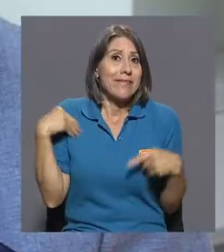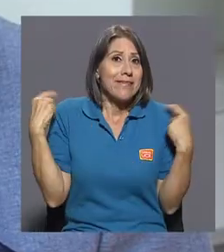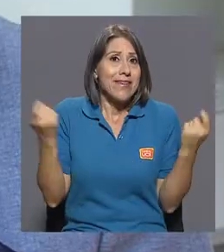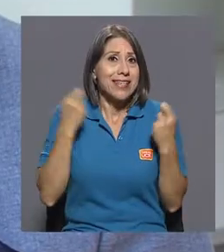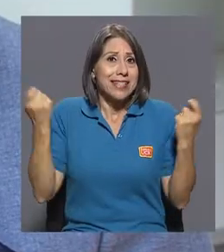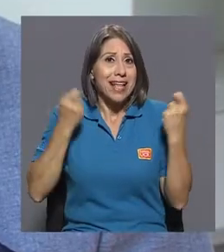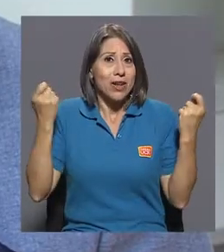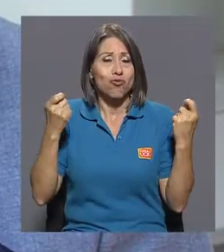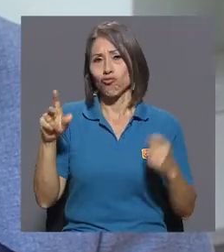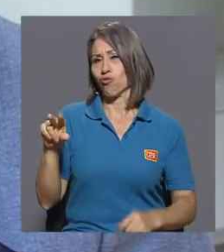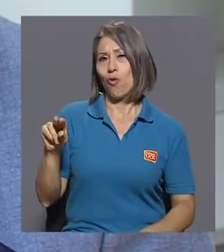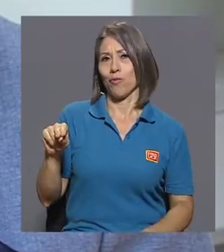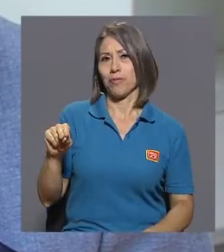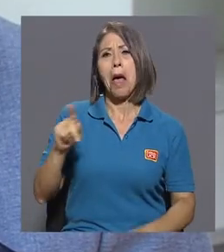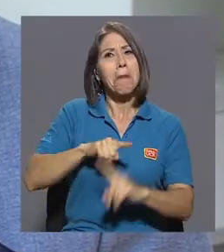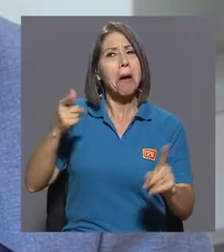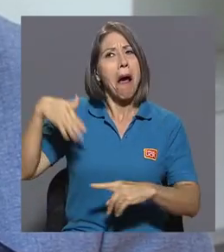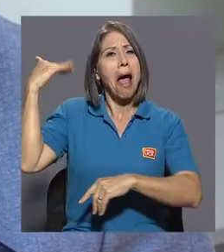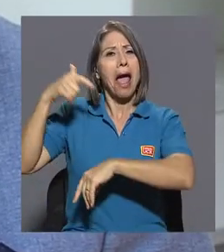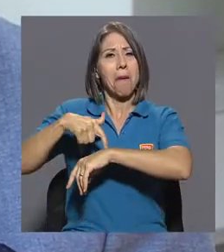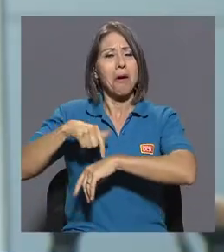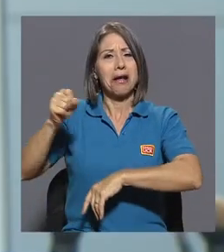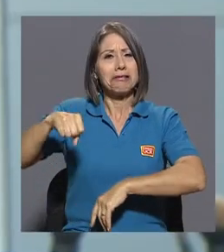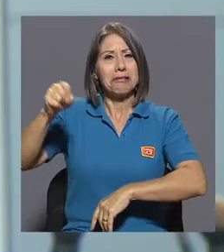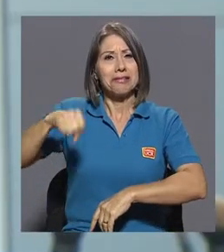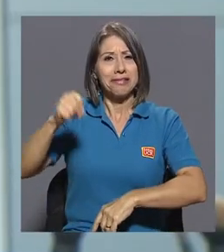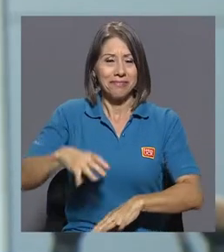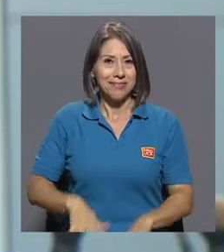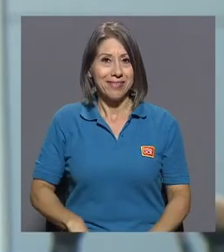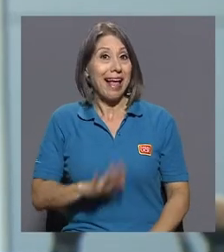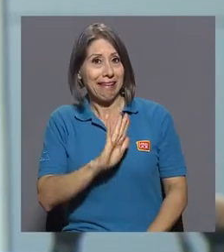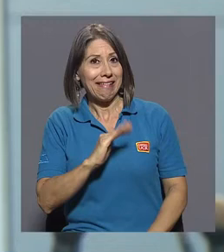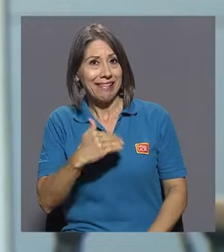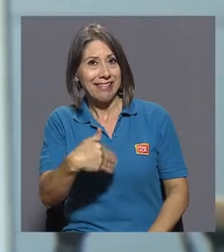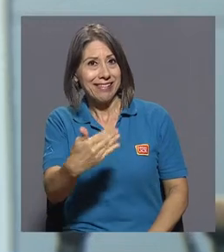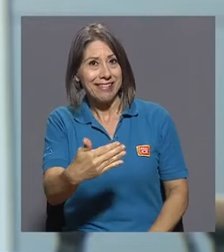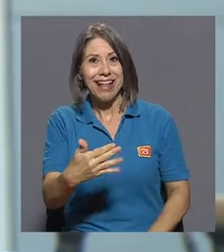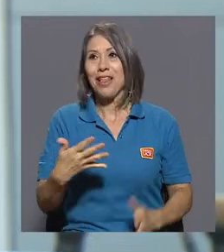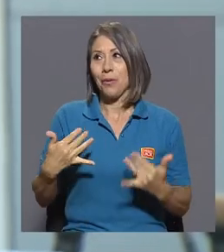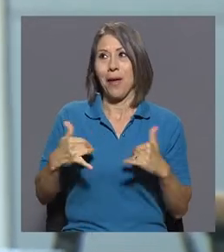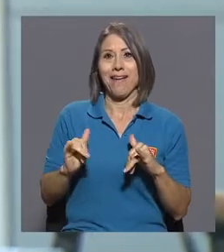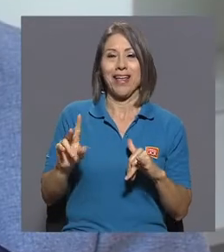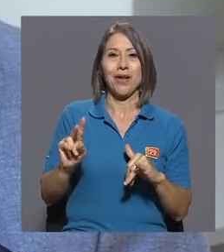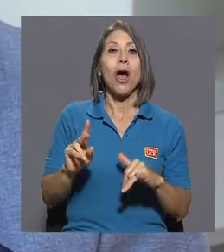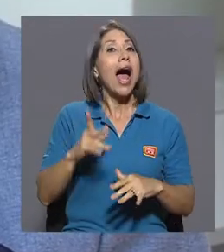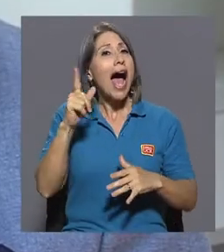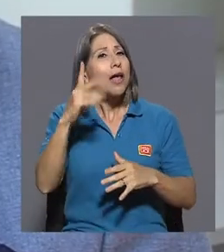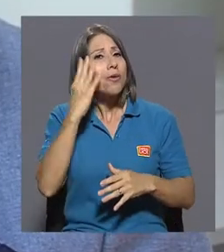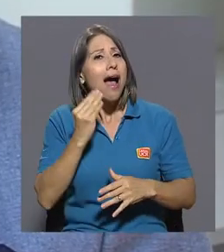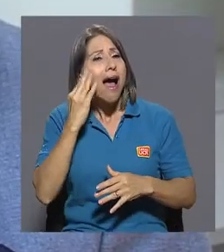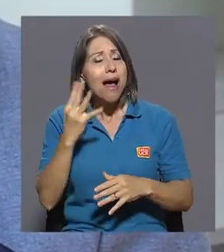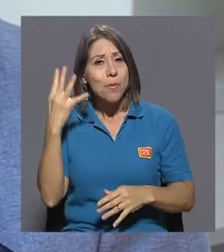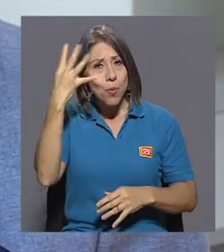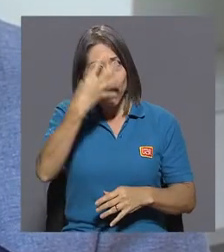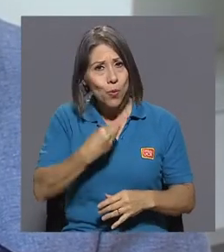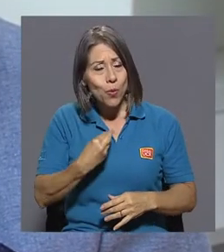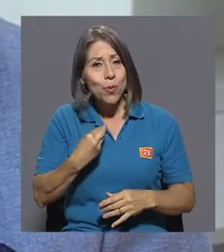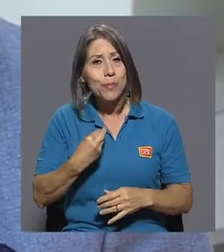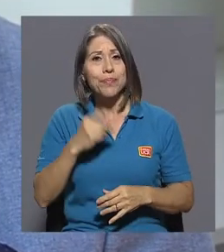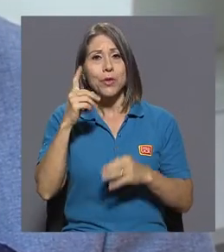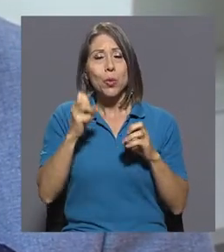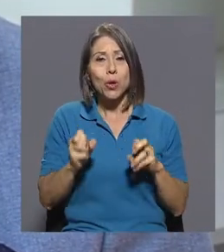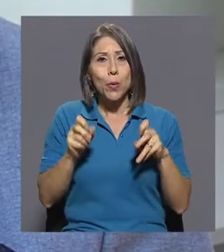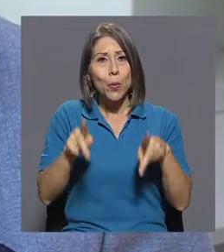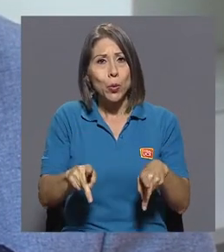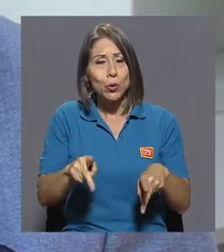época. Sí. Ya vamos a ir a eso. Sí, vamos sí, a ir sí. A eso. Todavía no, pero sí. Está hay una punto. Anécdota muy linda que es una oportunidad que tiene